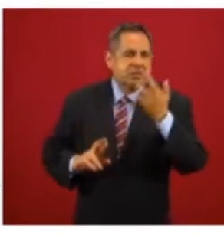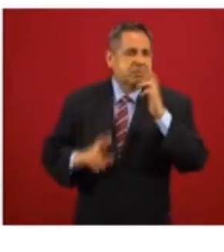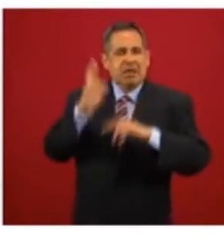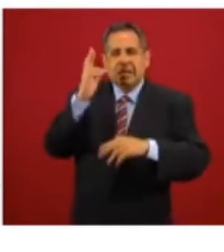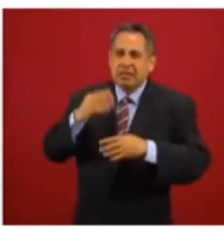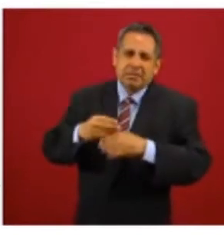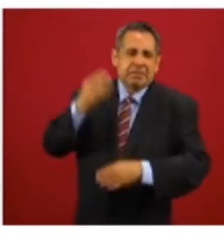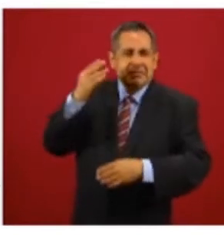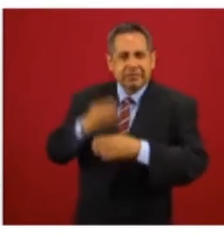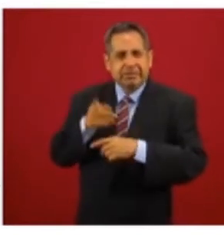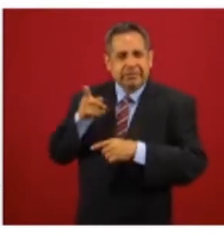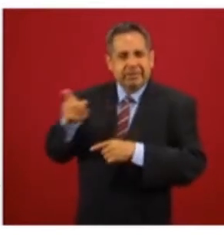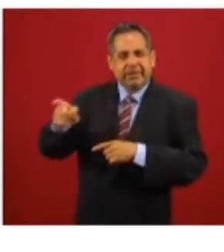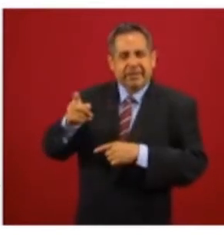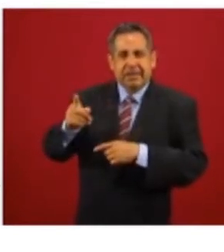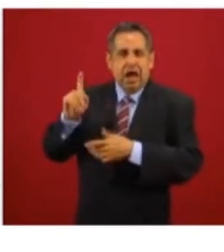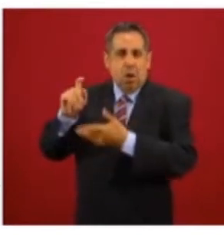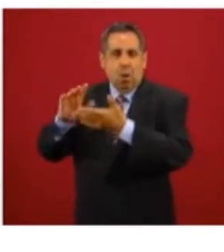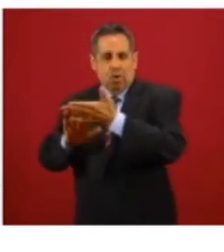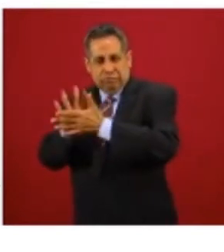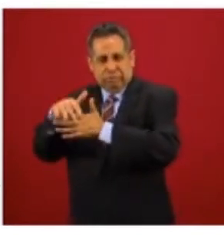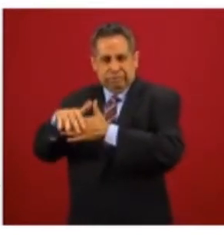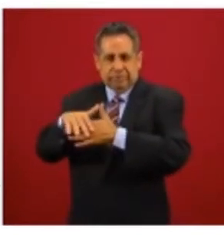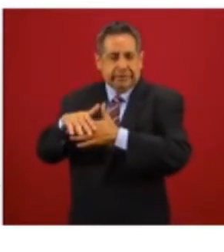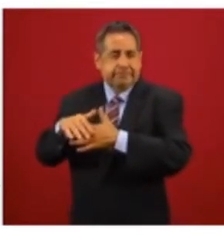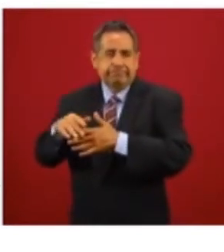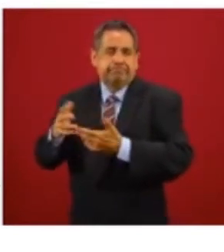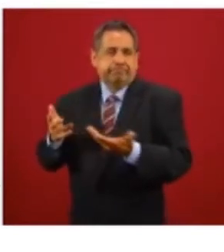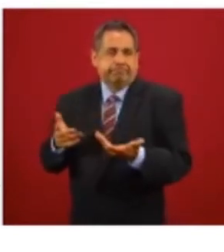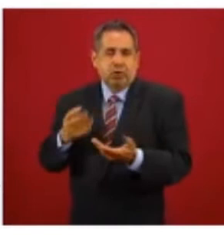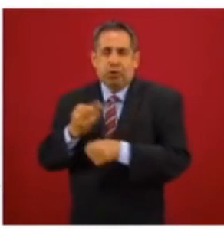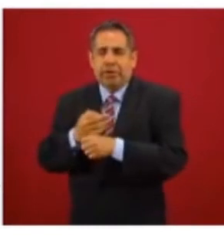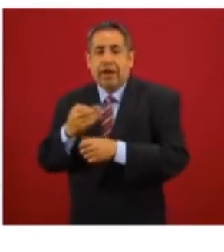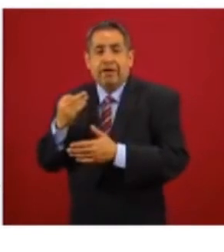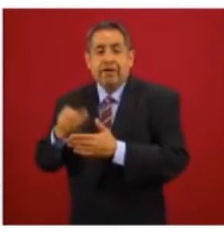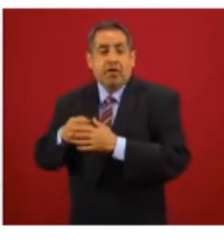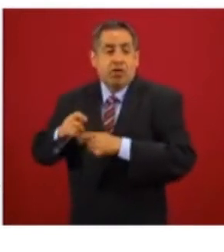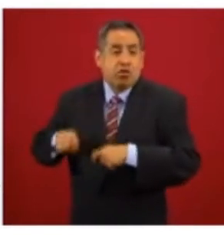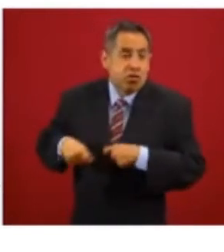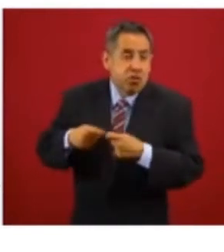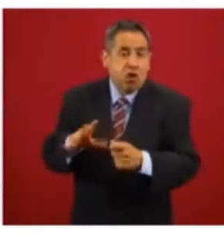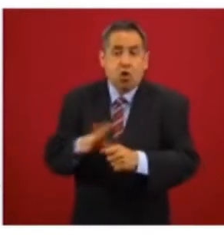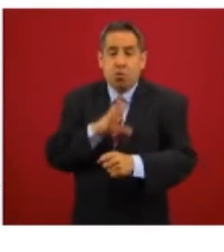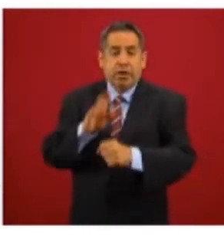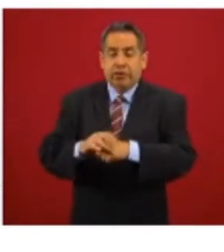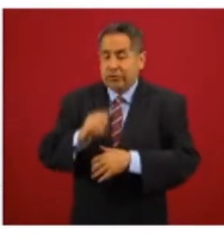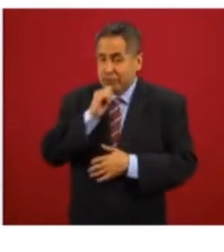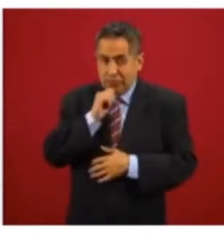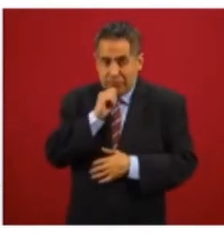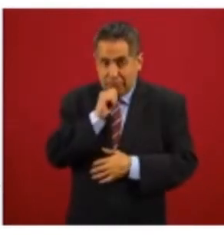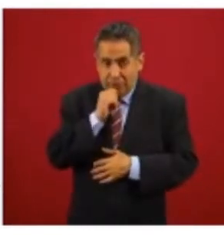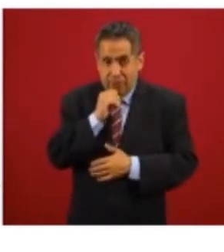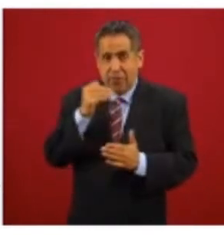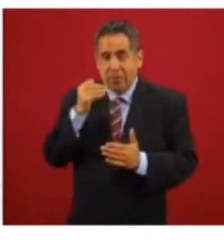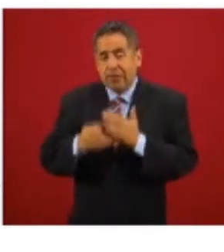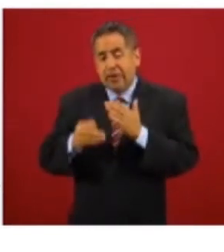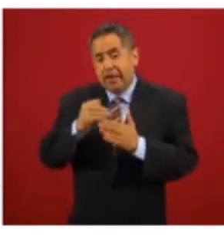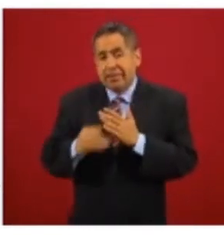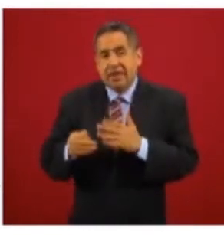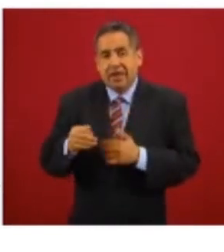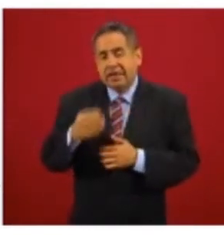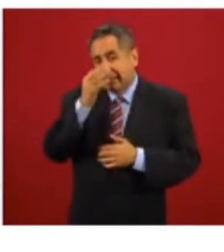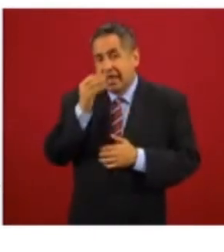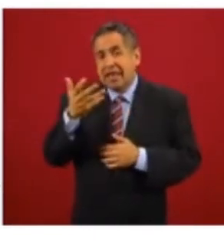por la gente que se opone, no estamos entregando toda el agua que debería salir, estamos todavía enviando,